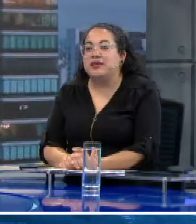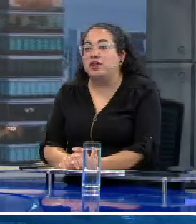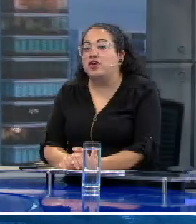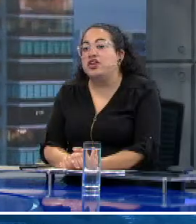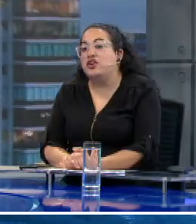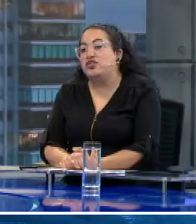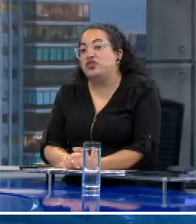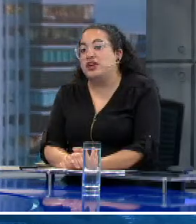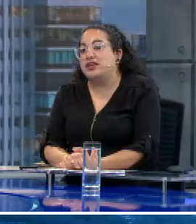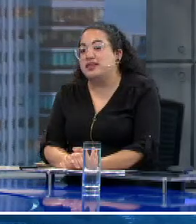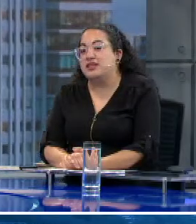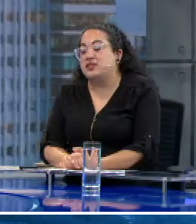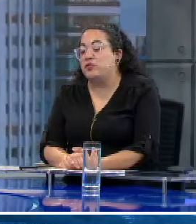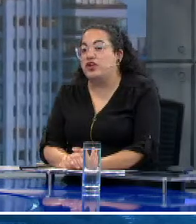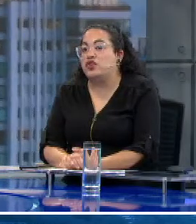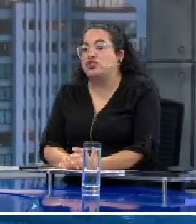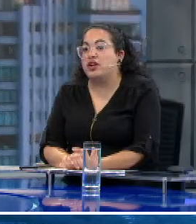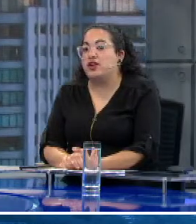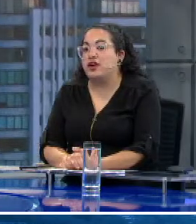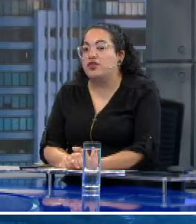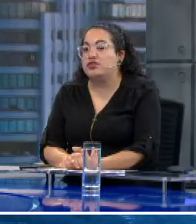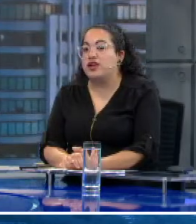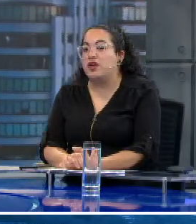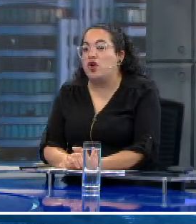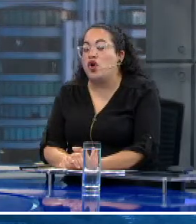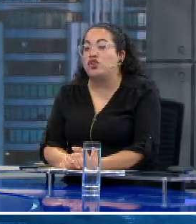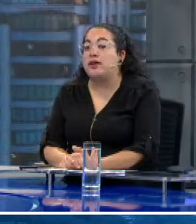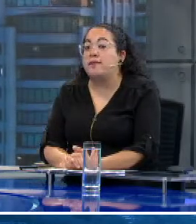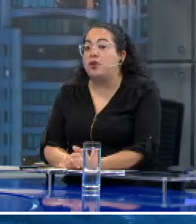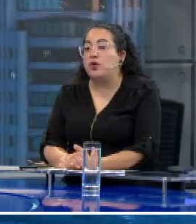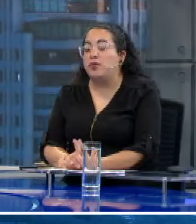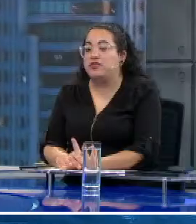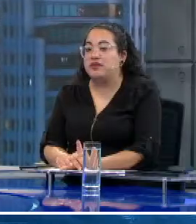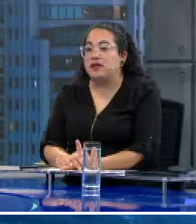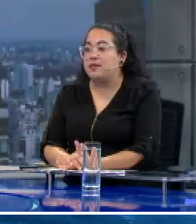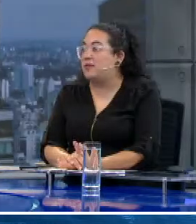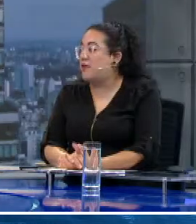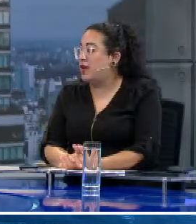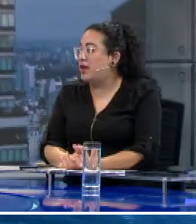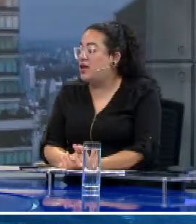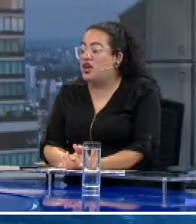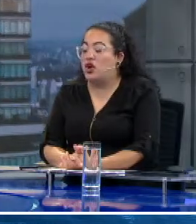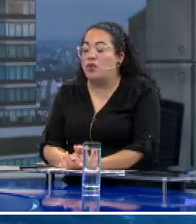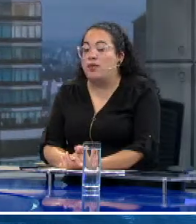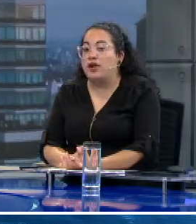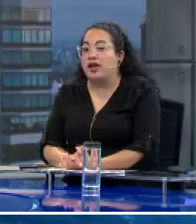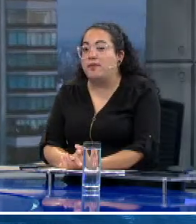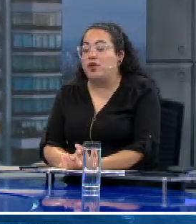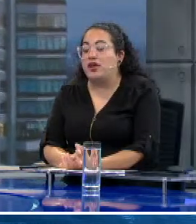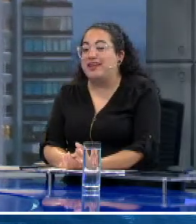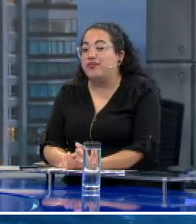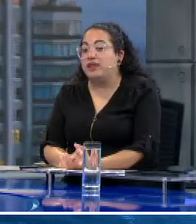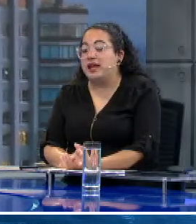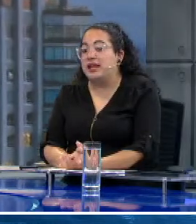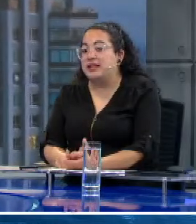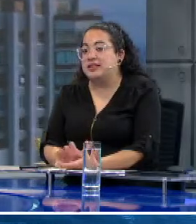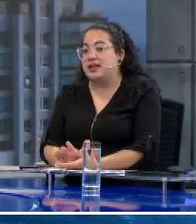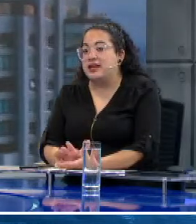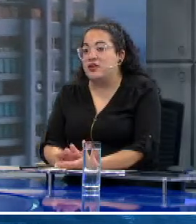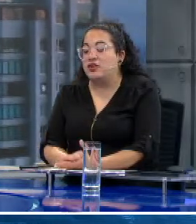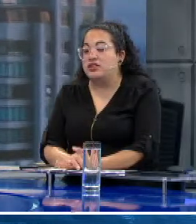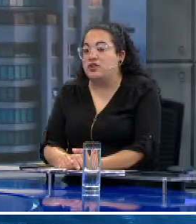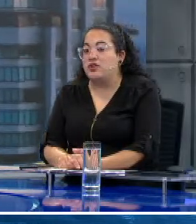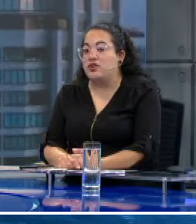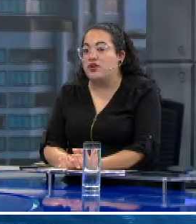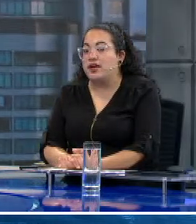Y bueno, y otros que quizás, bueno, no llegaron a conocerlo o tampoco profesaban la misma fe, como por ejemplo en el final, el cierre